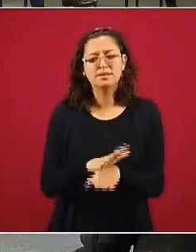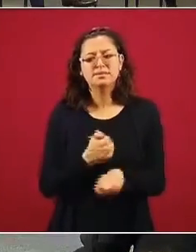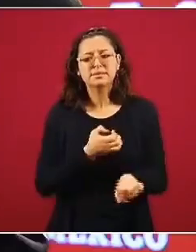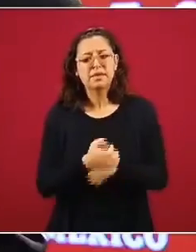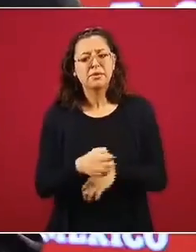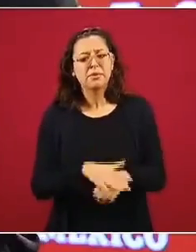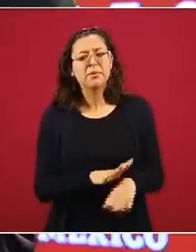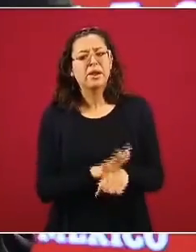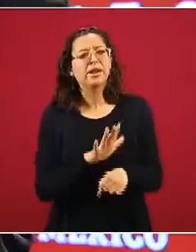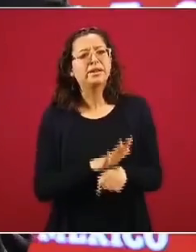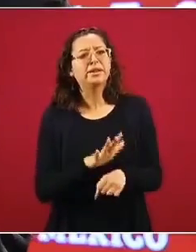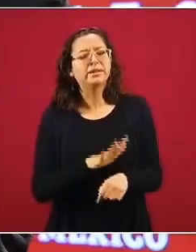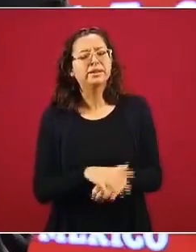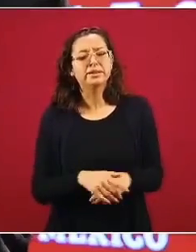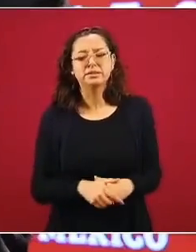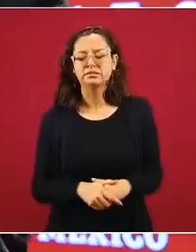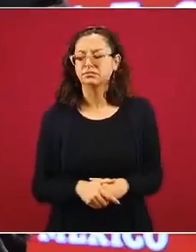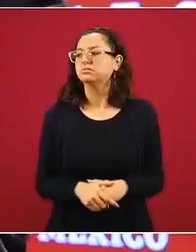pero mañana